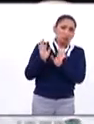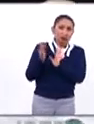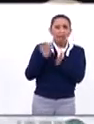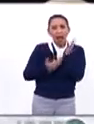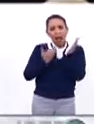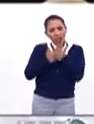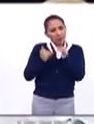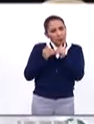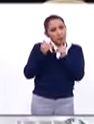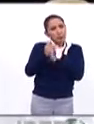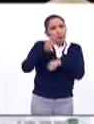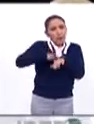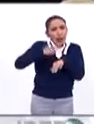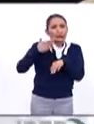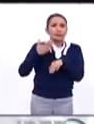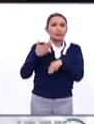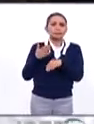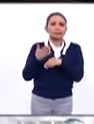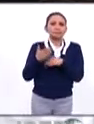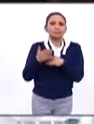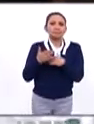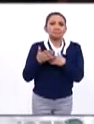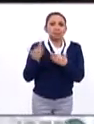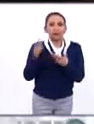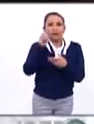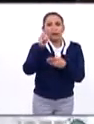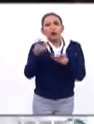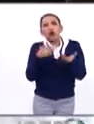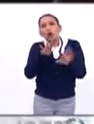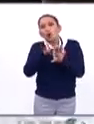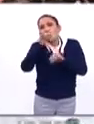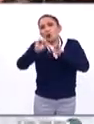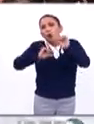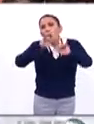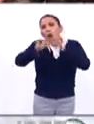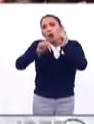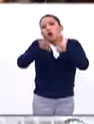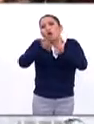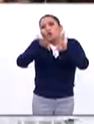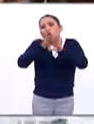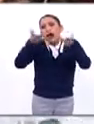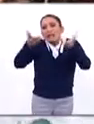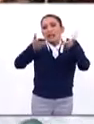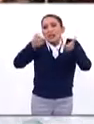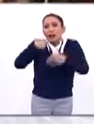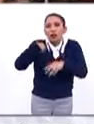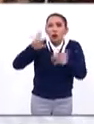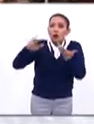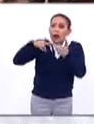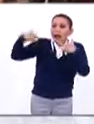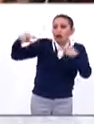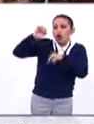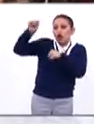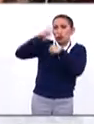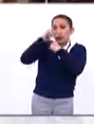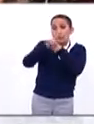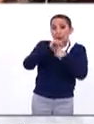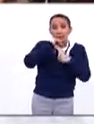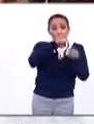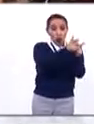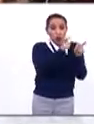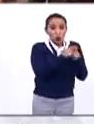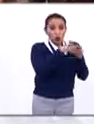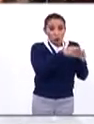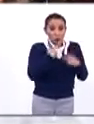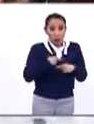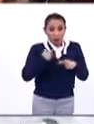todavía falta, ¿no? Un poco más ver cómo se va a manifestar, cómo se va a ejecutar esta política exterior, y si el cuerpo